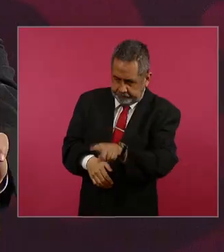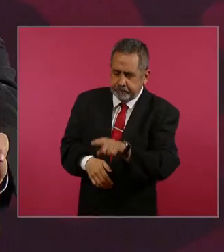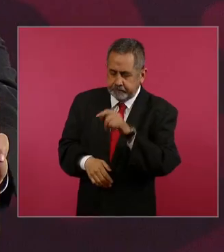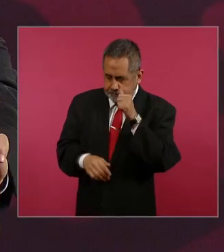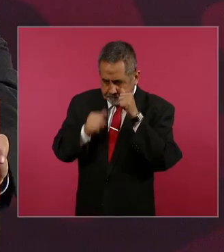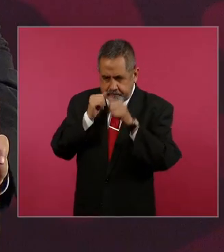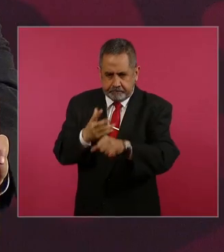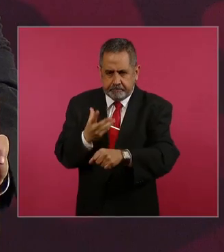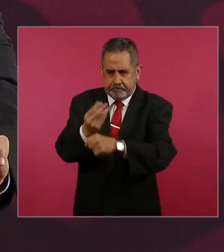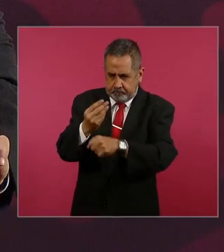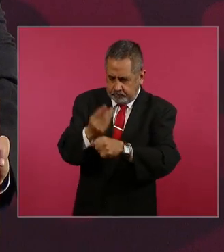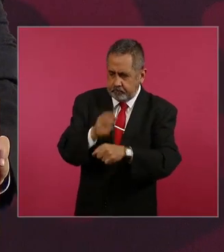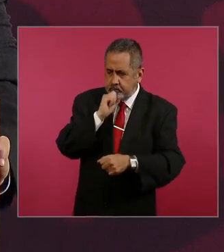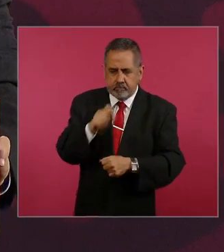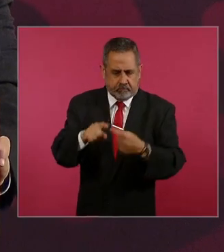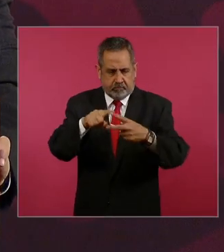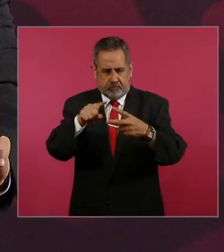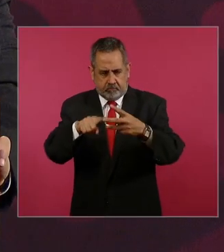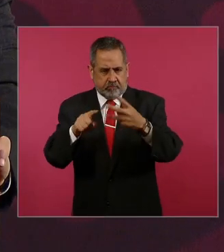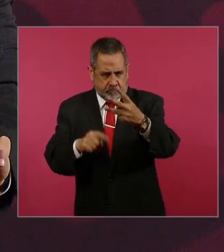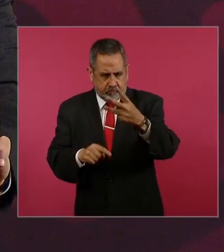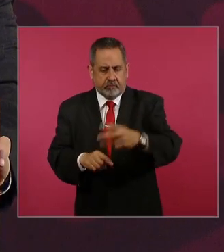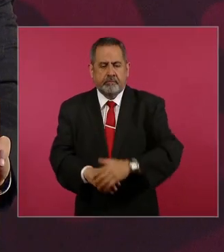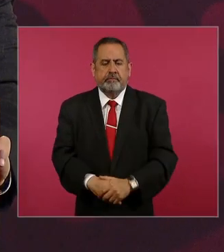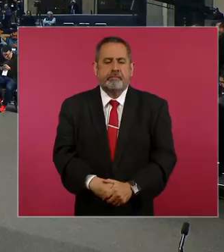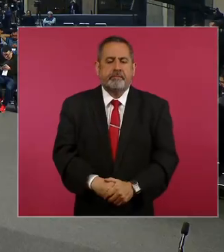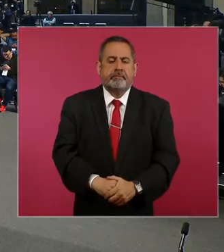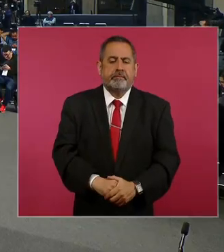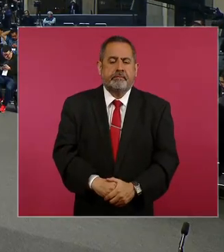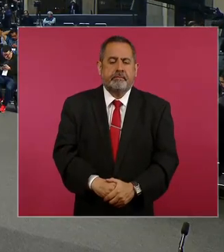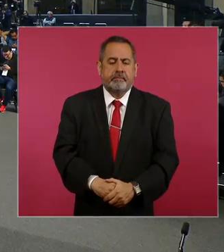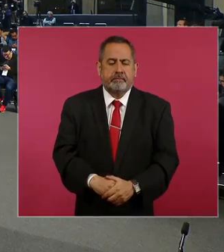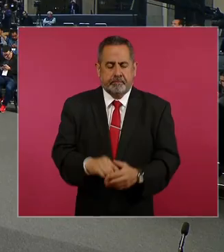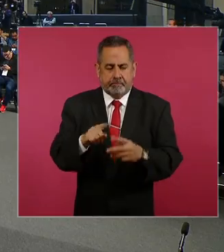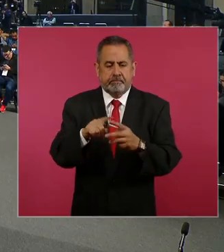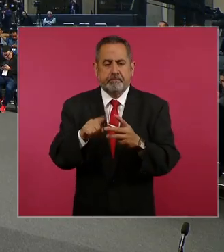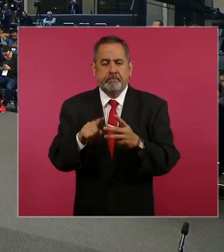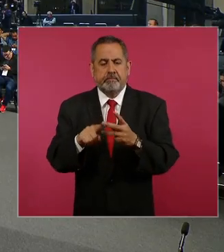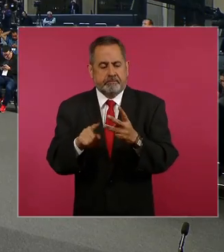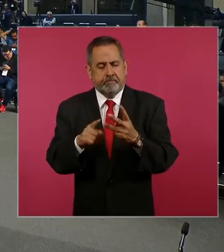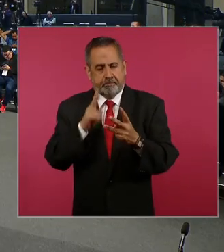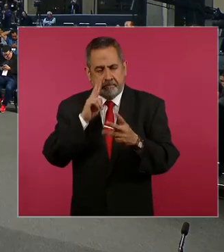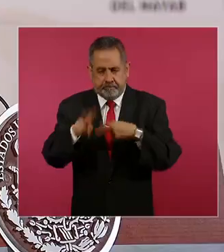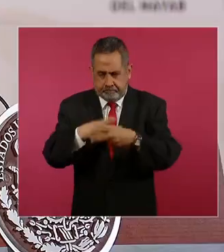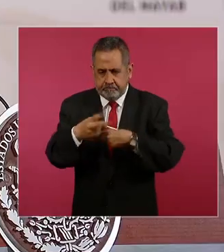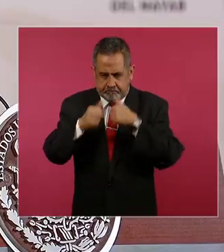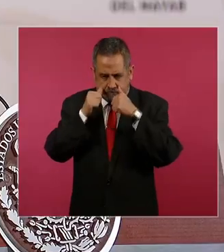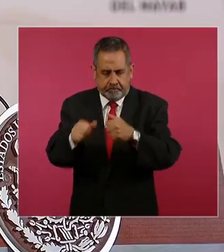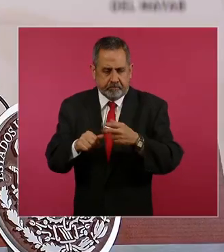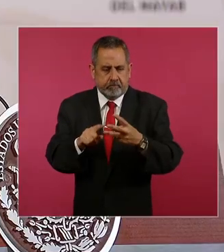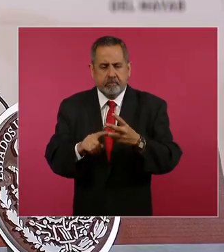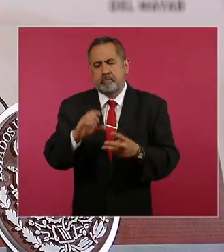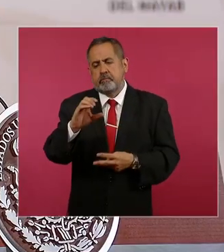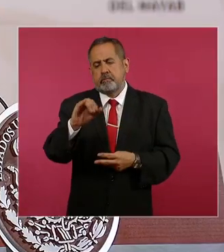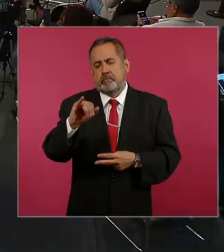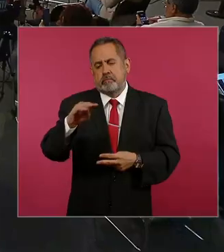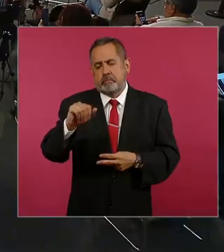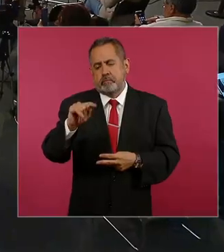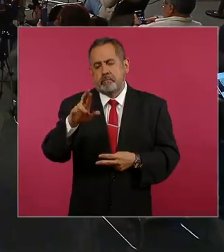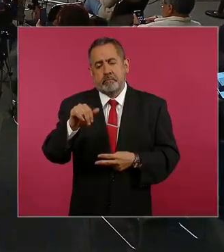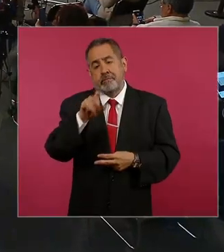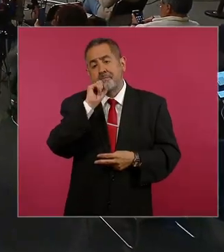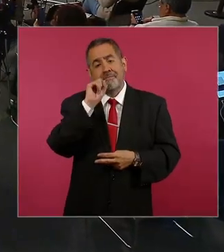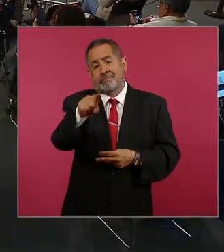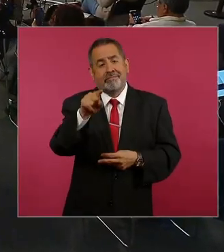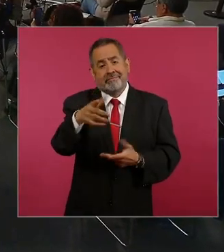sí, lo vamos a ver, los tres casos. Ok. Sí, vamos a… El del cimatario también ya es un tema también